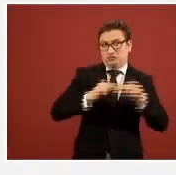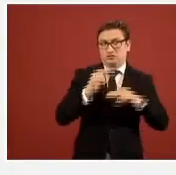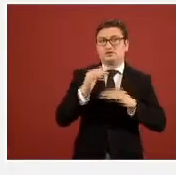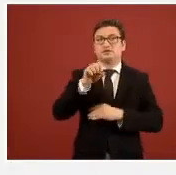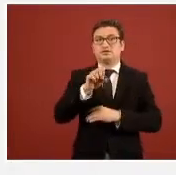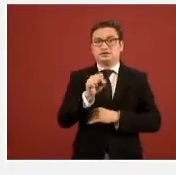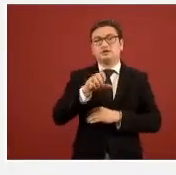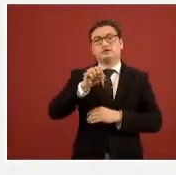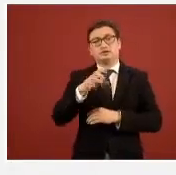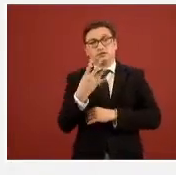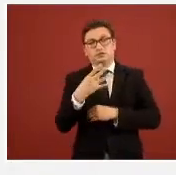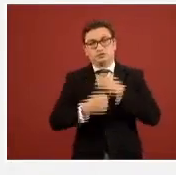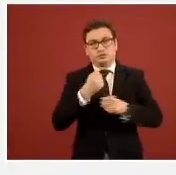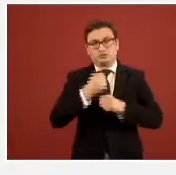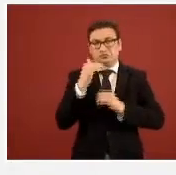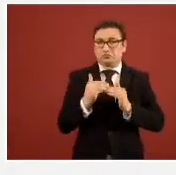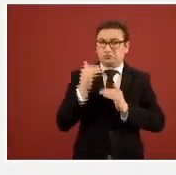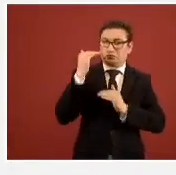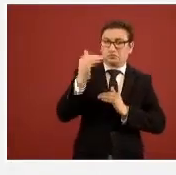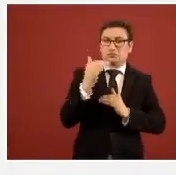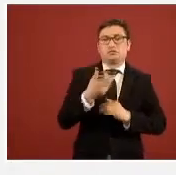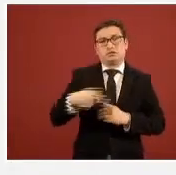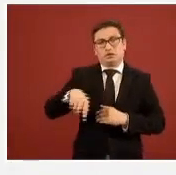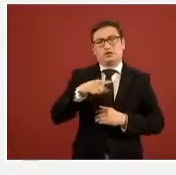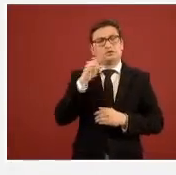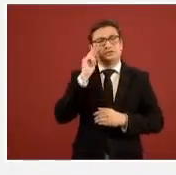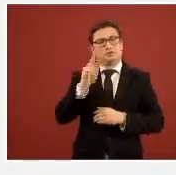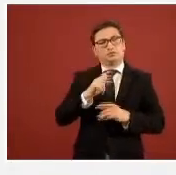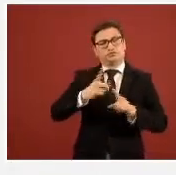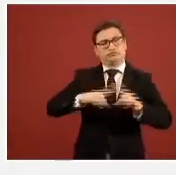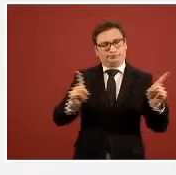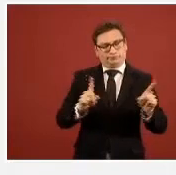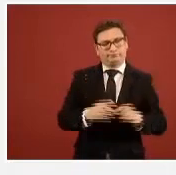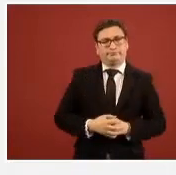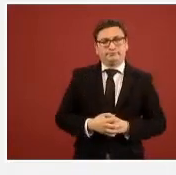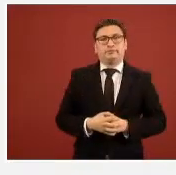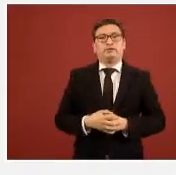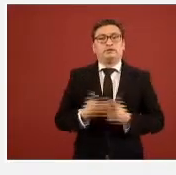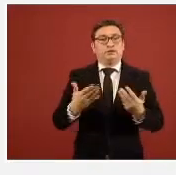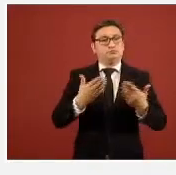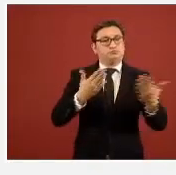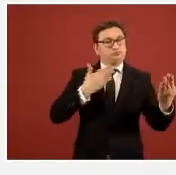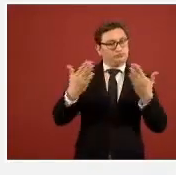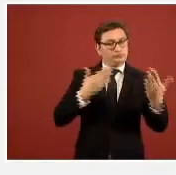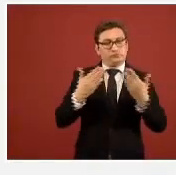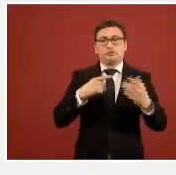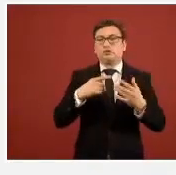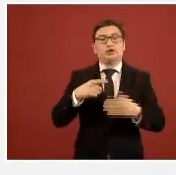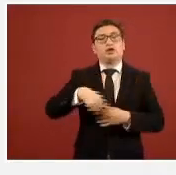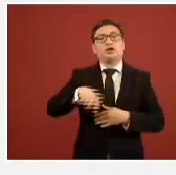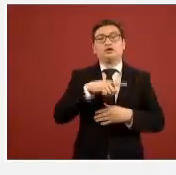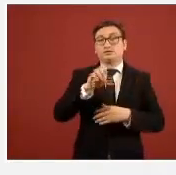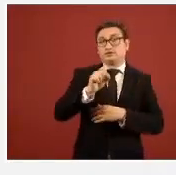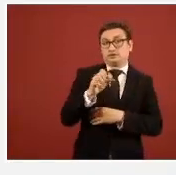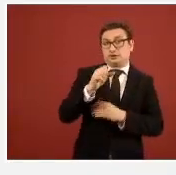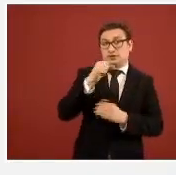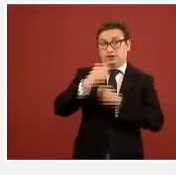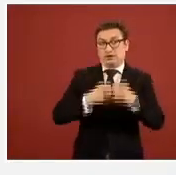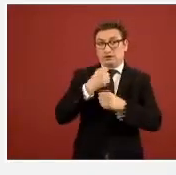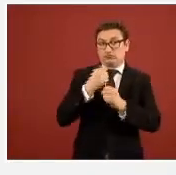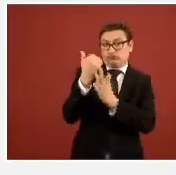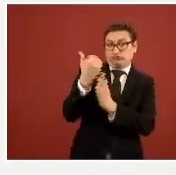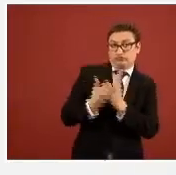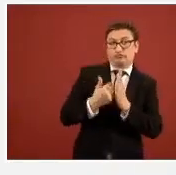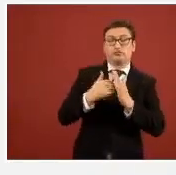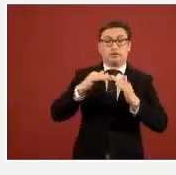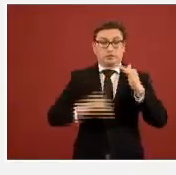60 a 64, y vemos cómo es un punto de diferencia entre los que tienen menos de esa edad, en donde las barras verdes